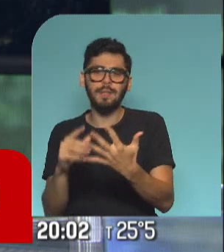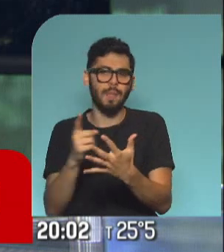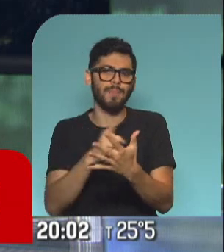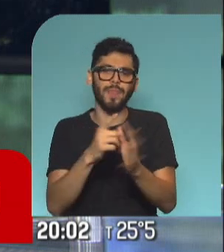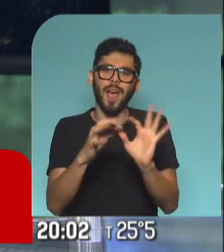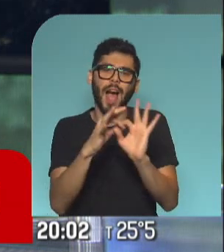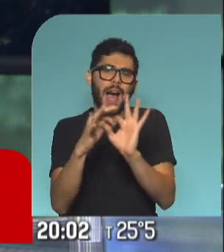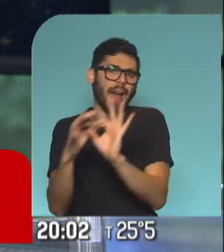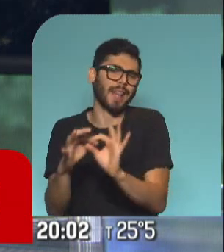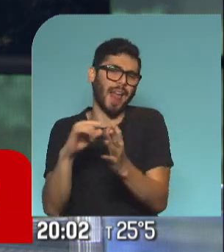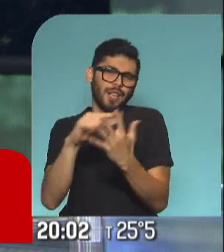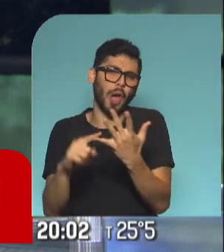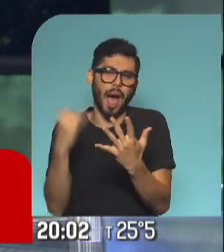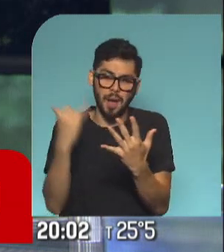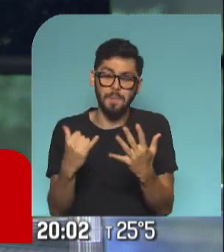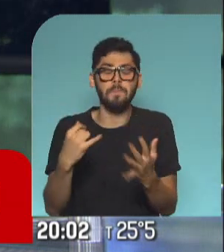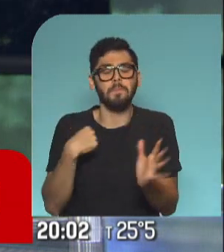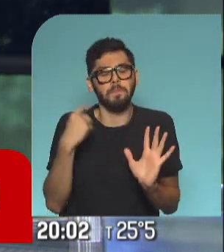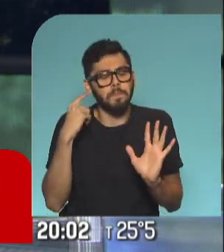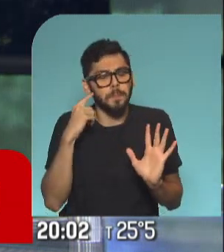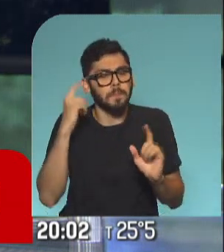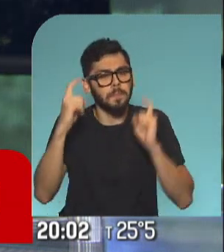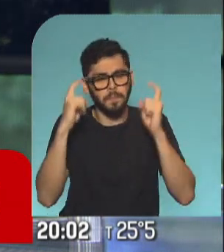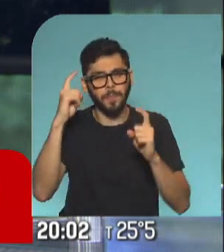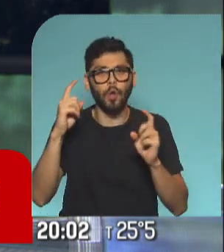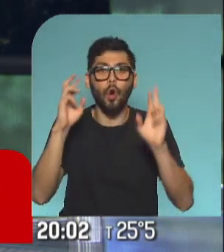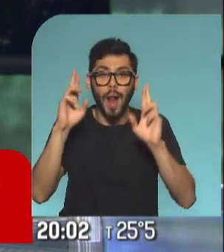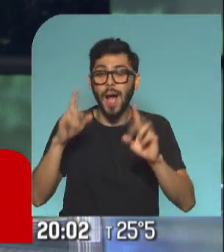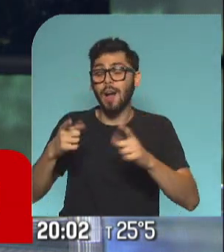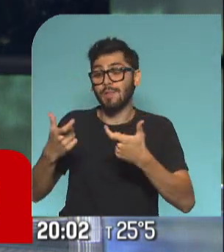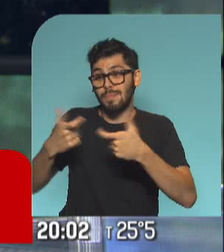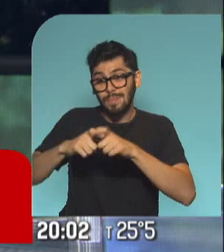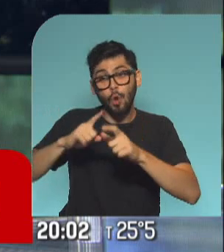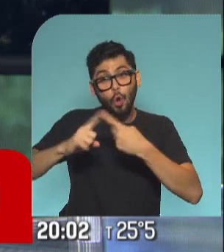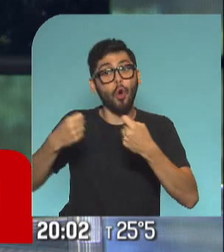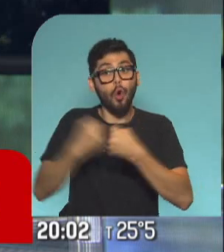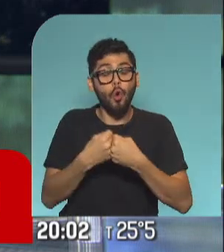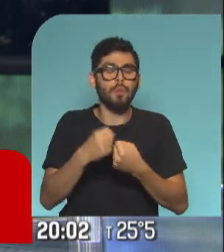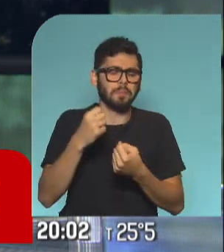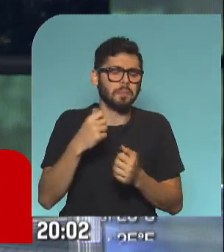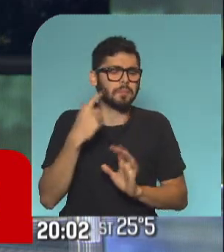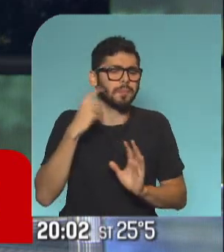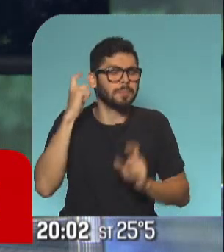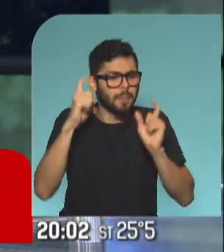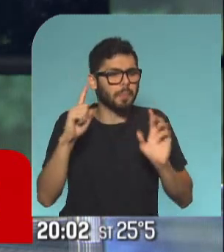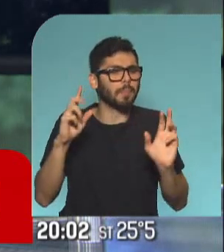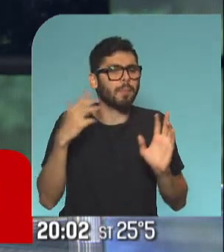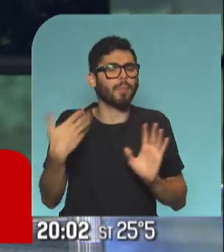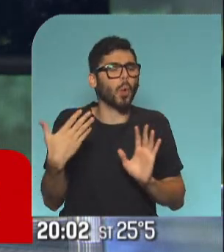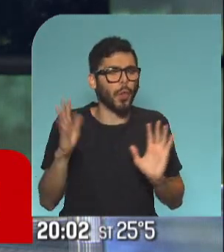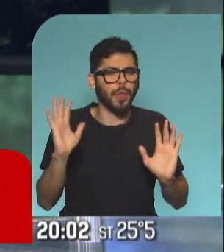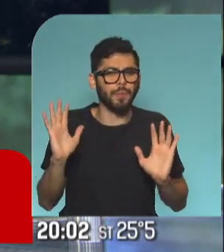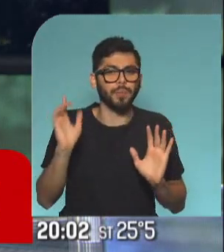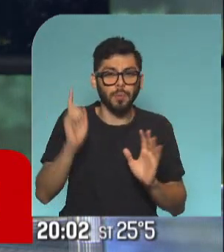podemos anhelar a que se logre este este consejo que es la verdad que además de los 25